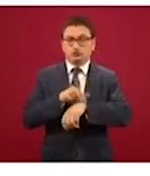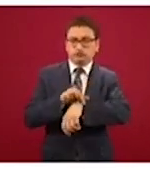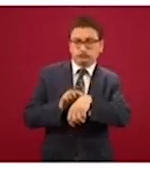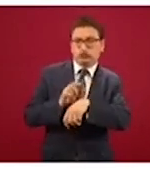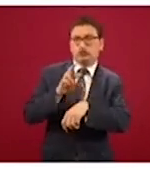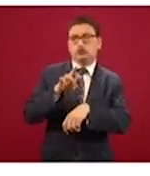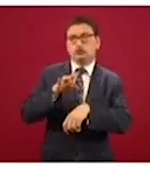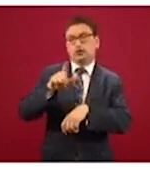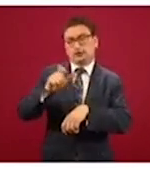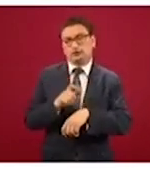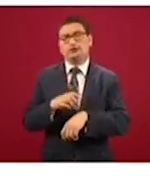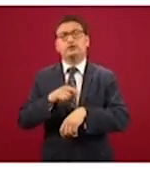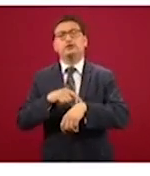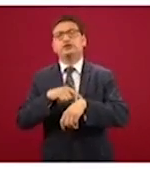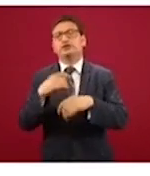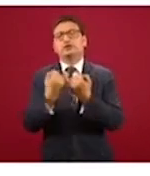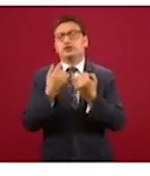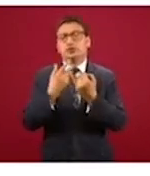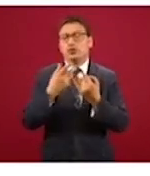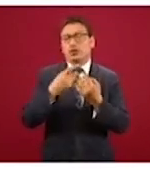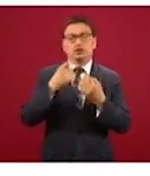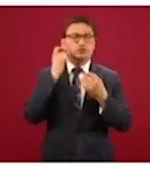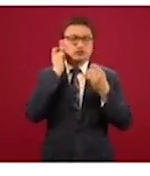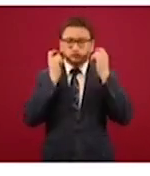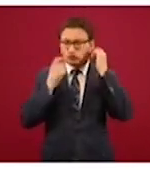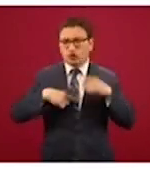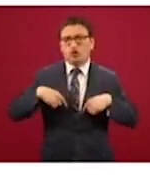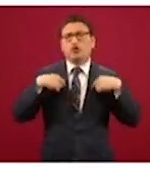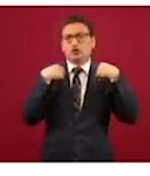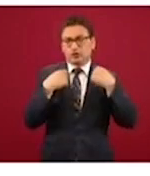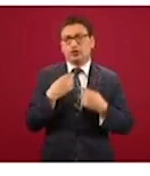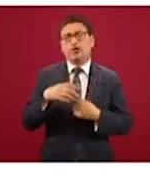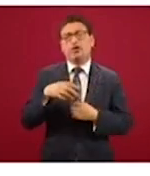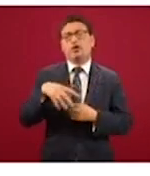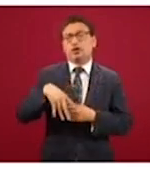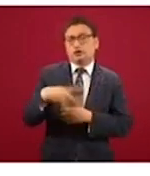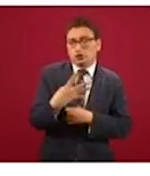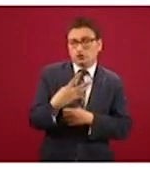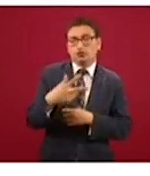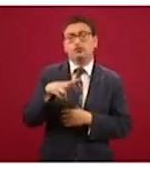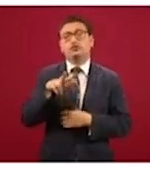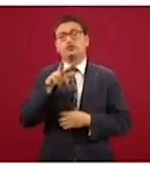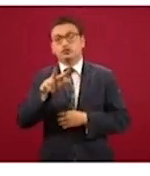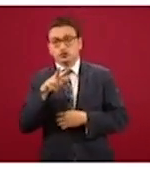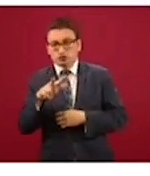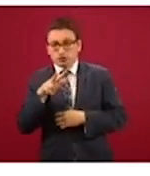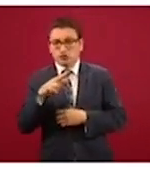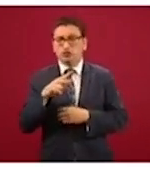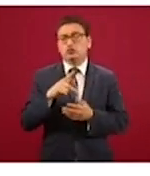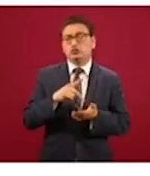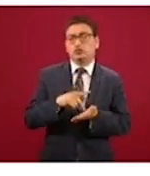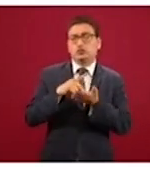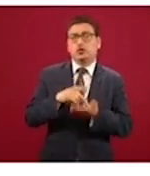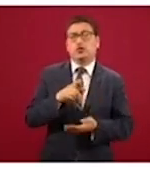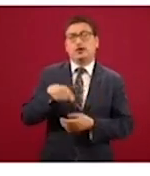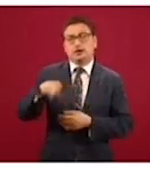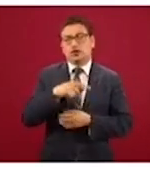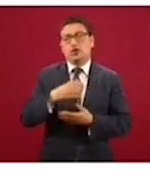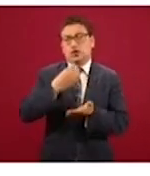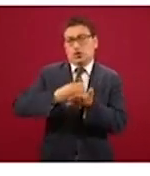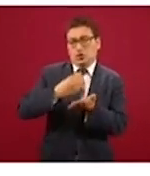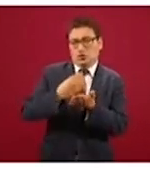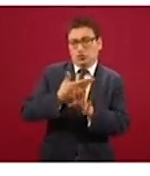de joyería de 14, 18 quilates en oro blanco, en oro amarillo, con joyas